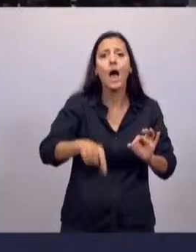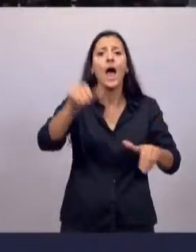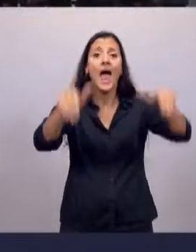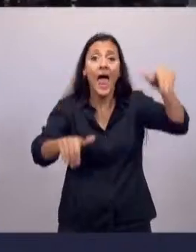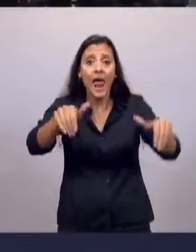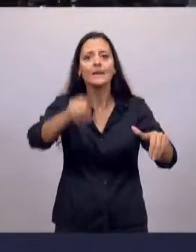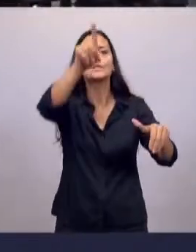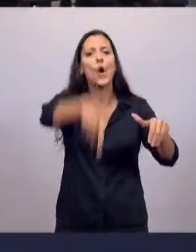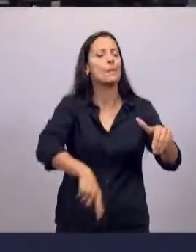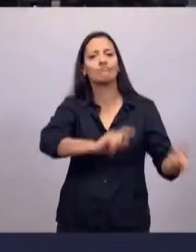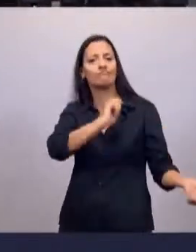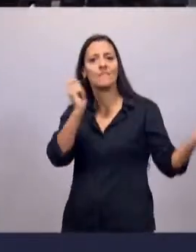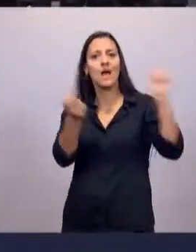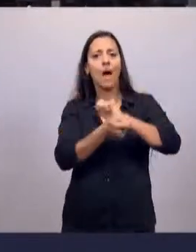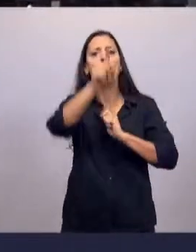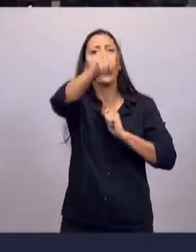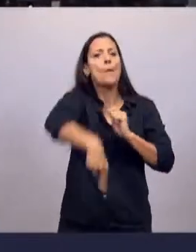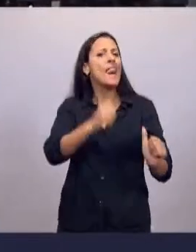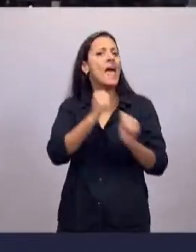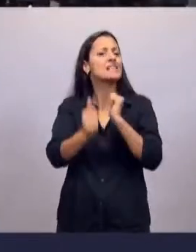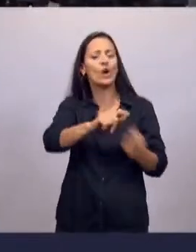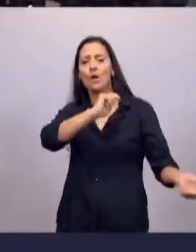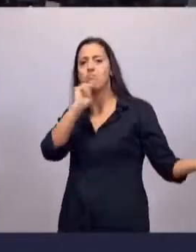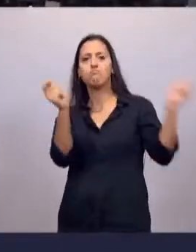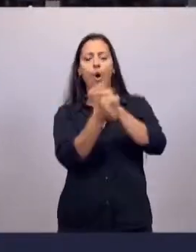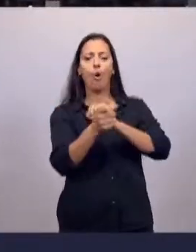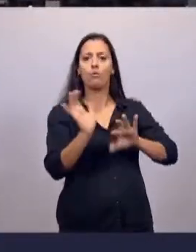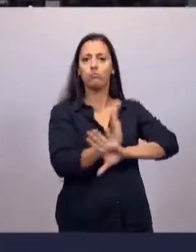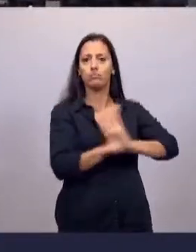han marcado el punto de quiebre de nuestra historia.